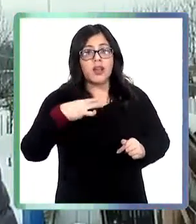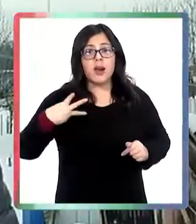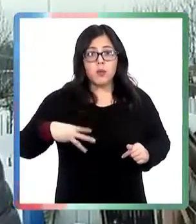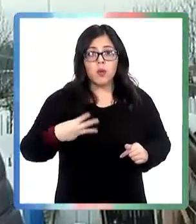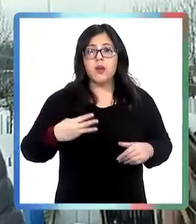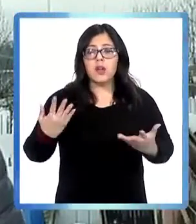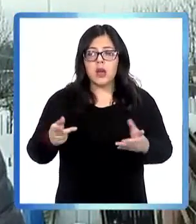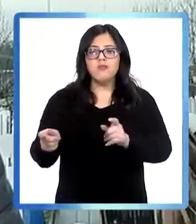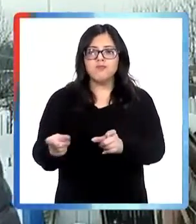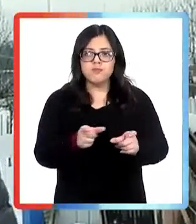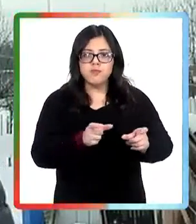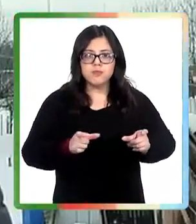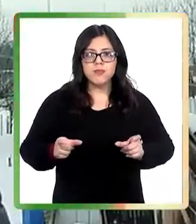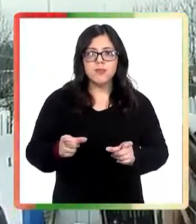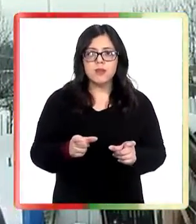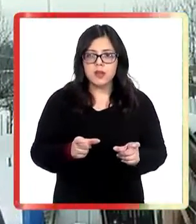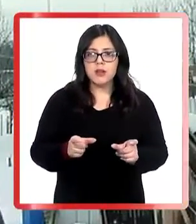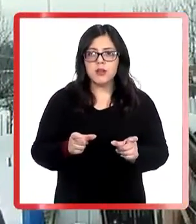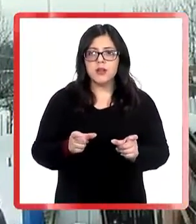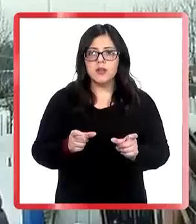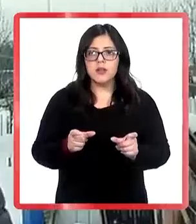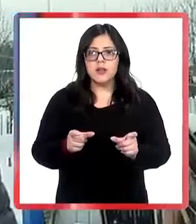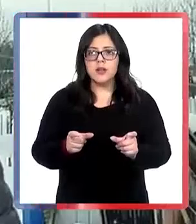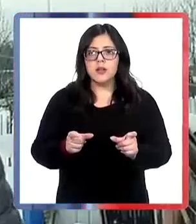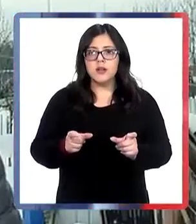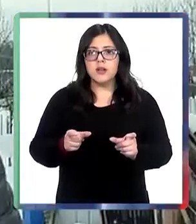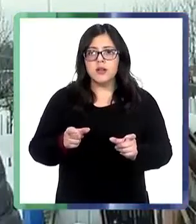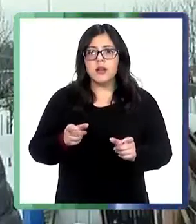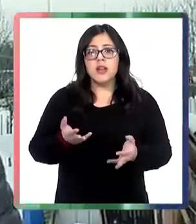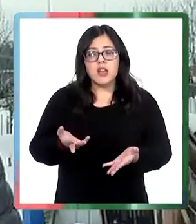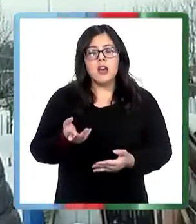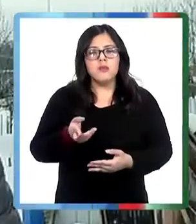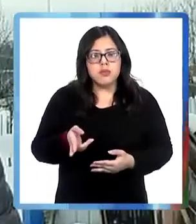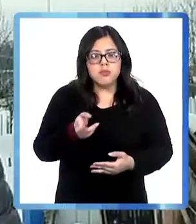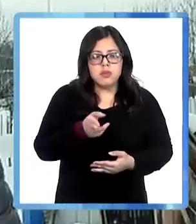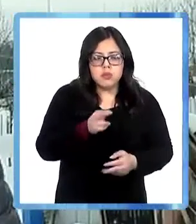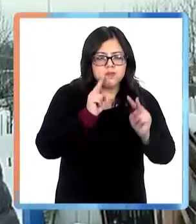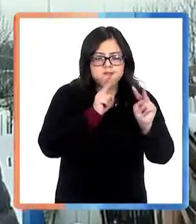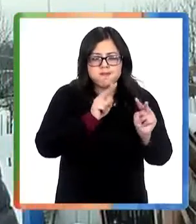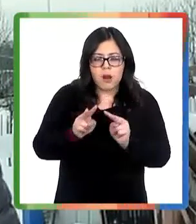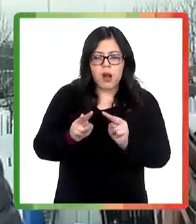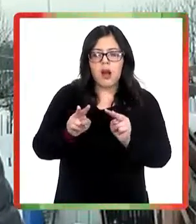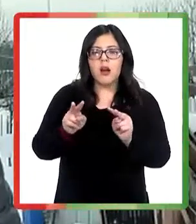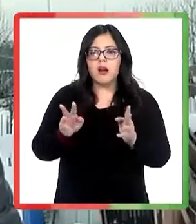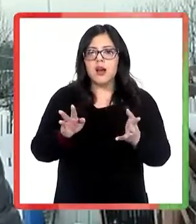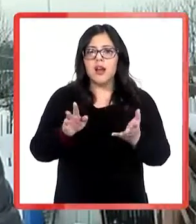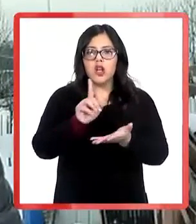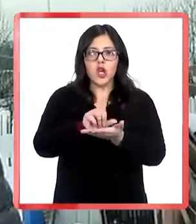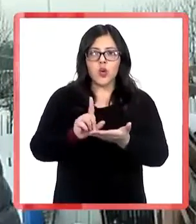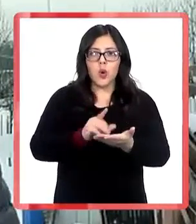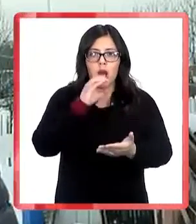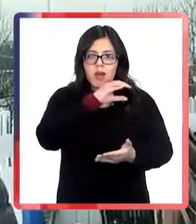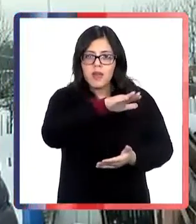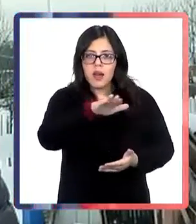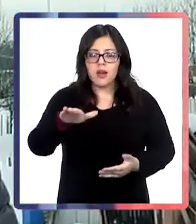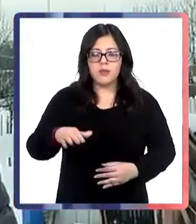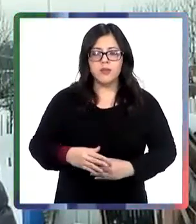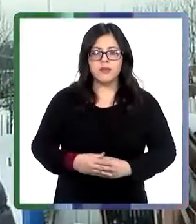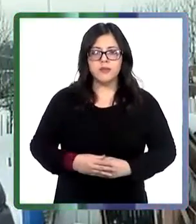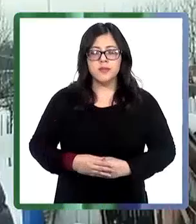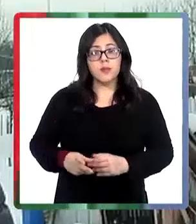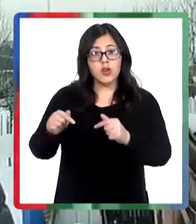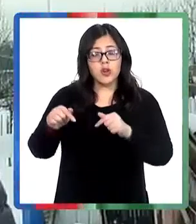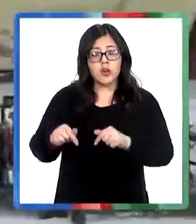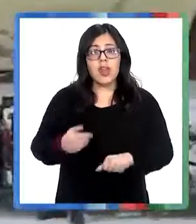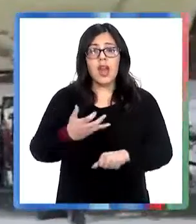del sector. El municipio ha estado monitoreando de forma constante y permanente ver el estado de los